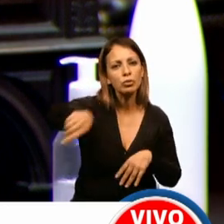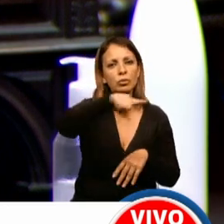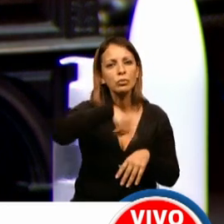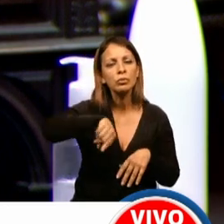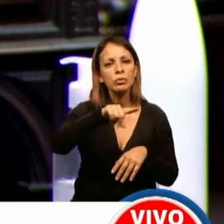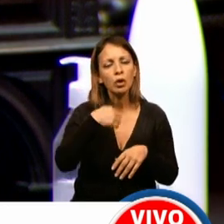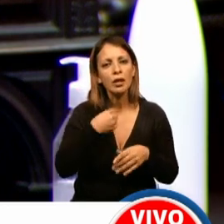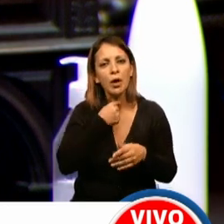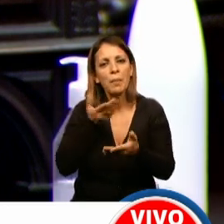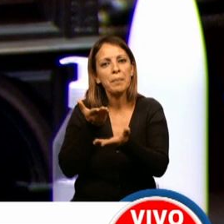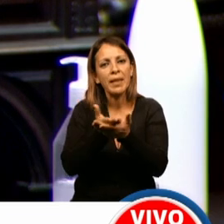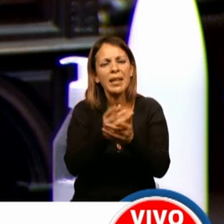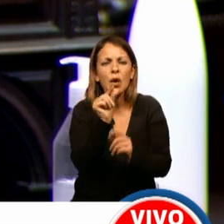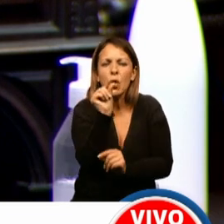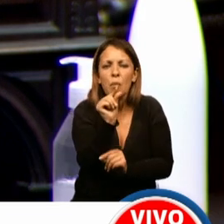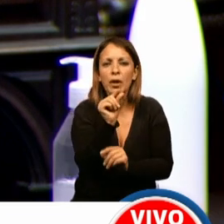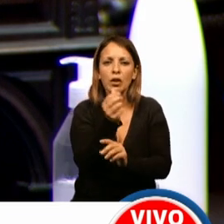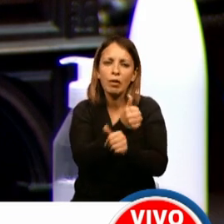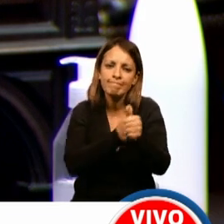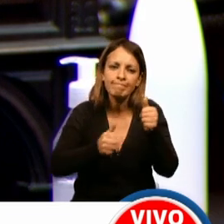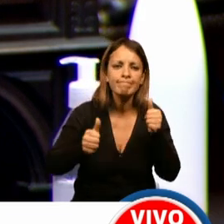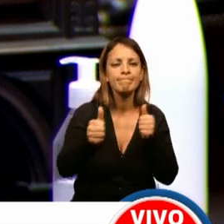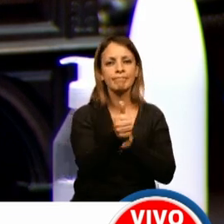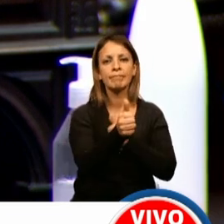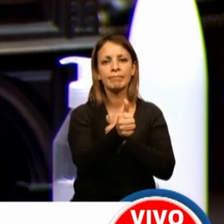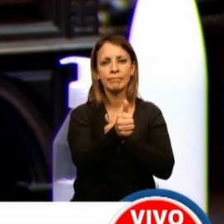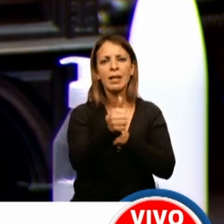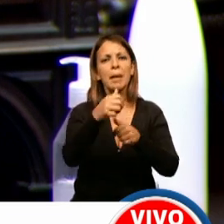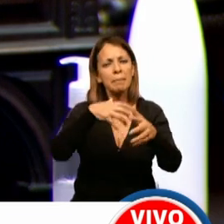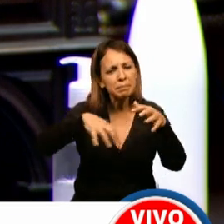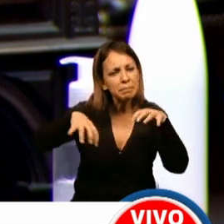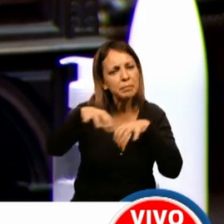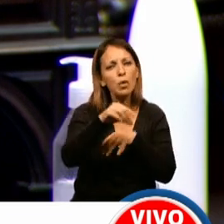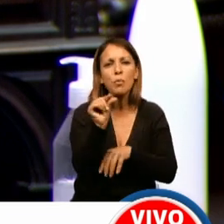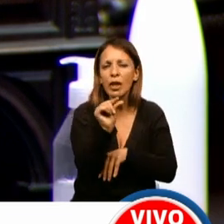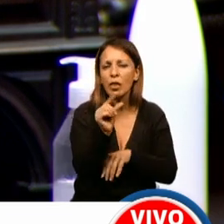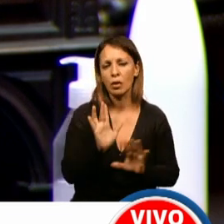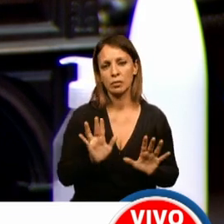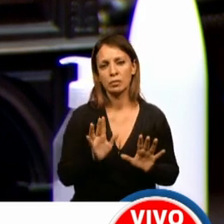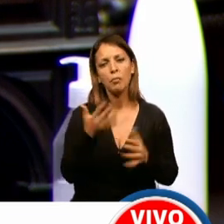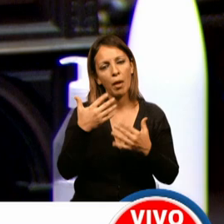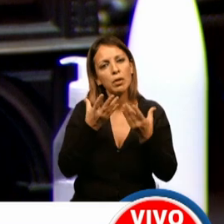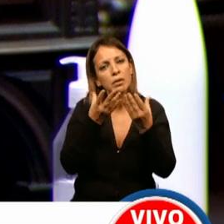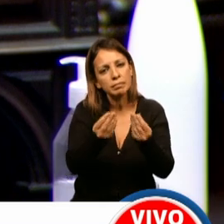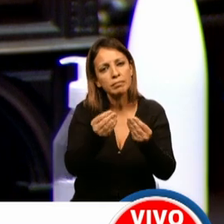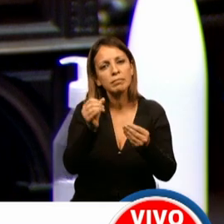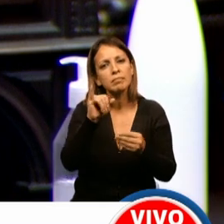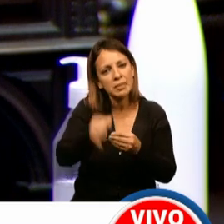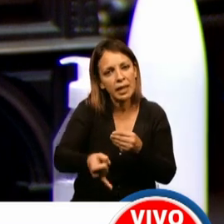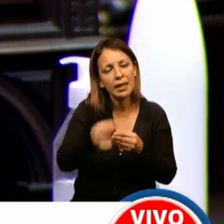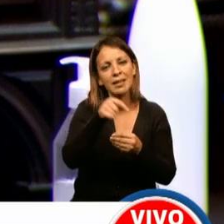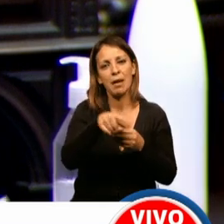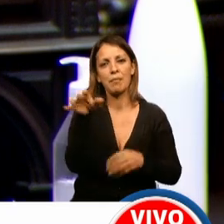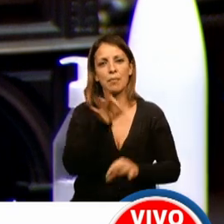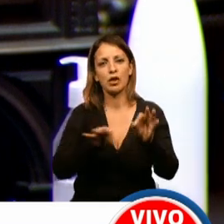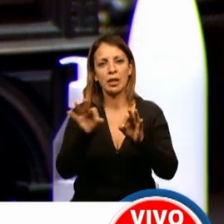congreso de poder ponernos un poquito en la piel del otro y poder acompañar este proyecto de ley que le va